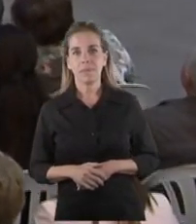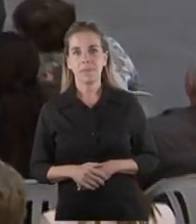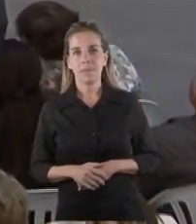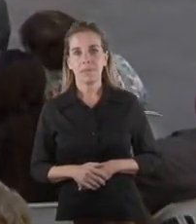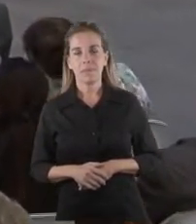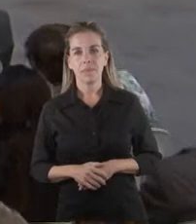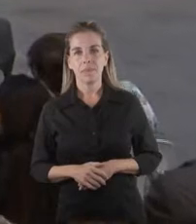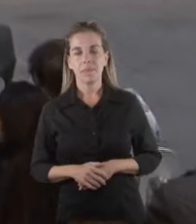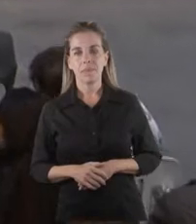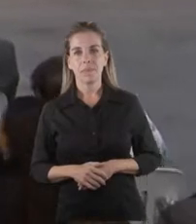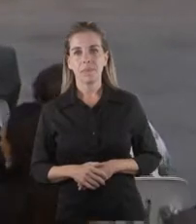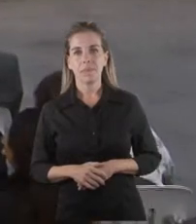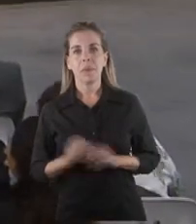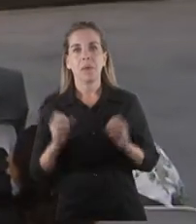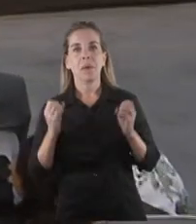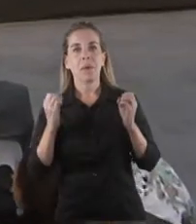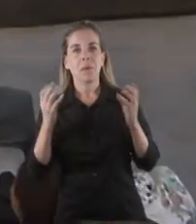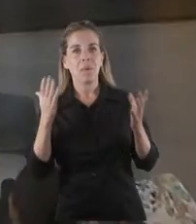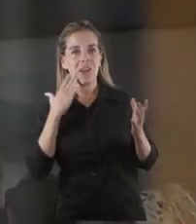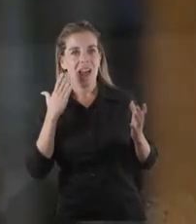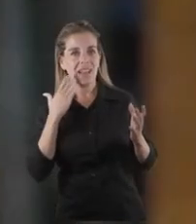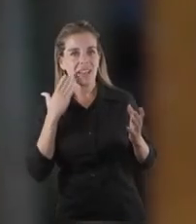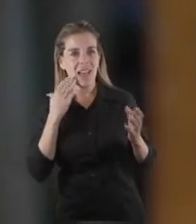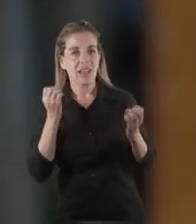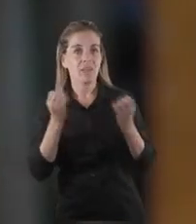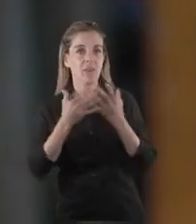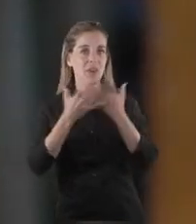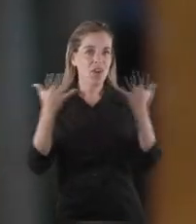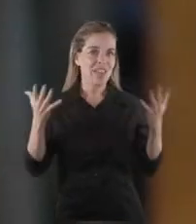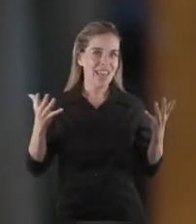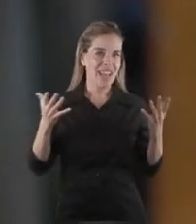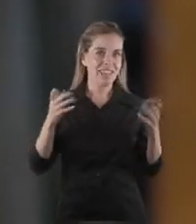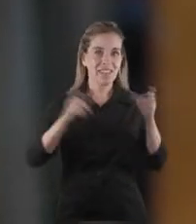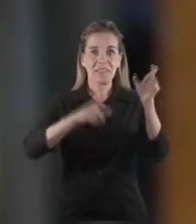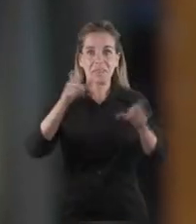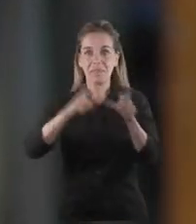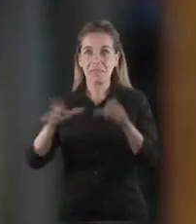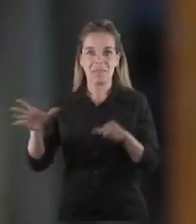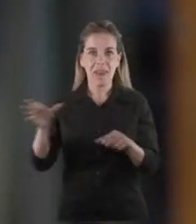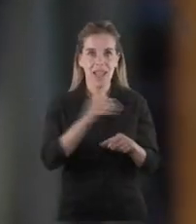Hola. Bueno, muy buenas tardes, muy buenos días para todos, para todas.